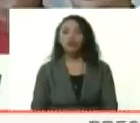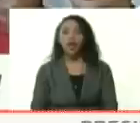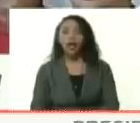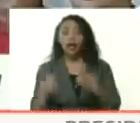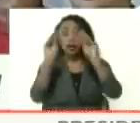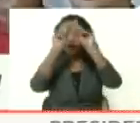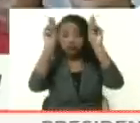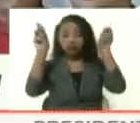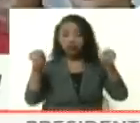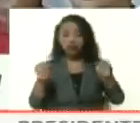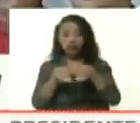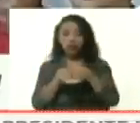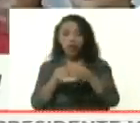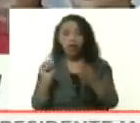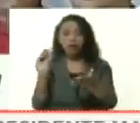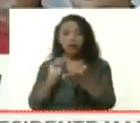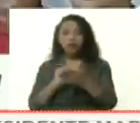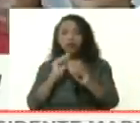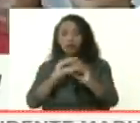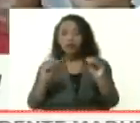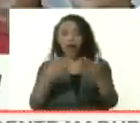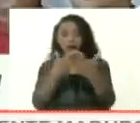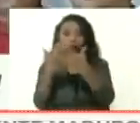Estudiantes, convocamos para el día